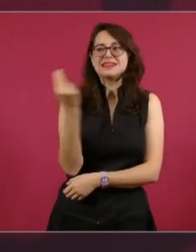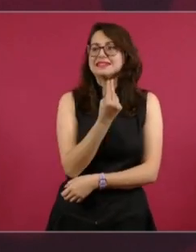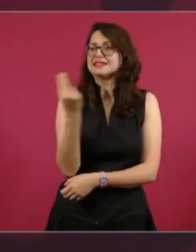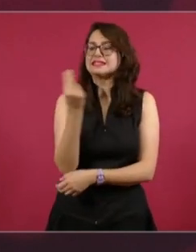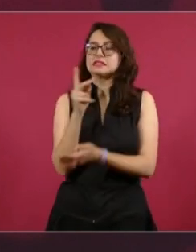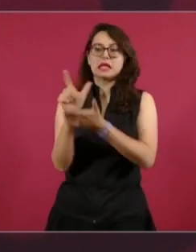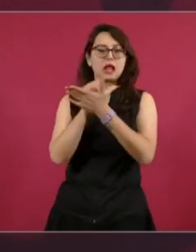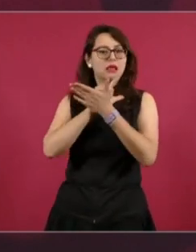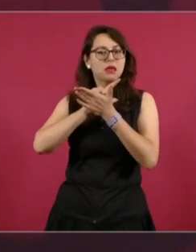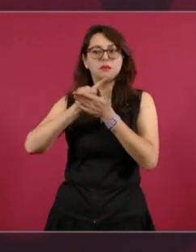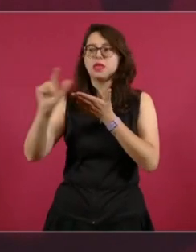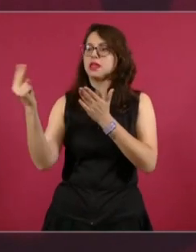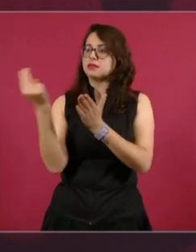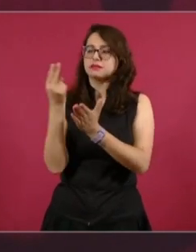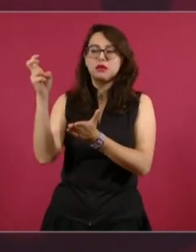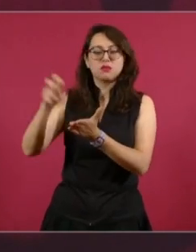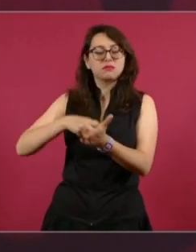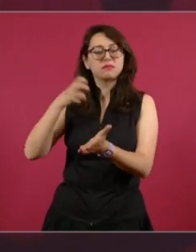Está muy mal.